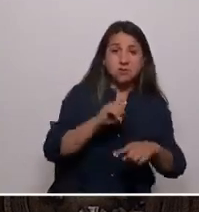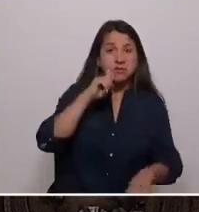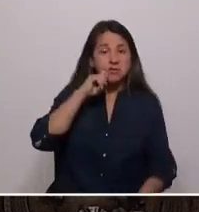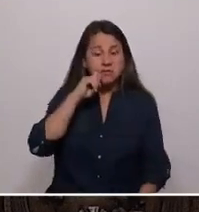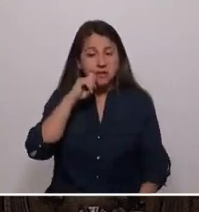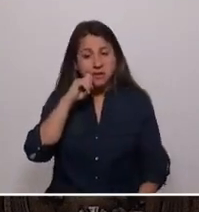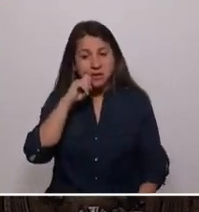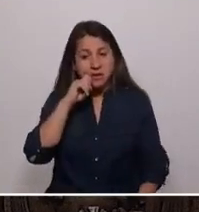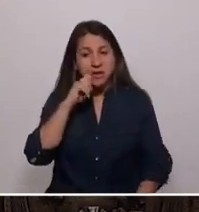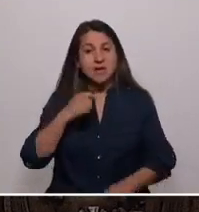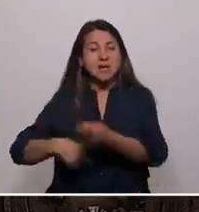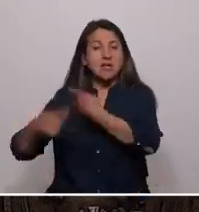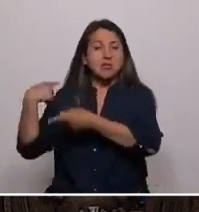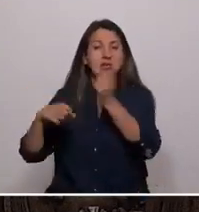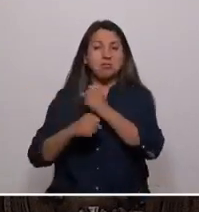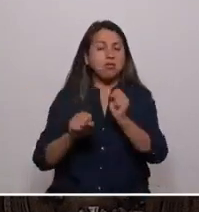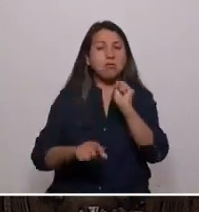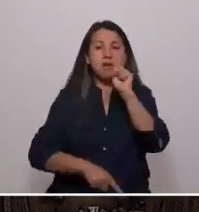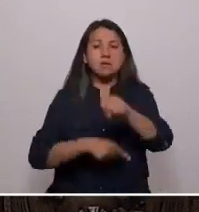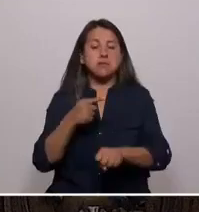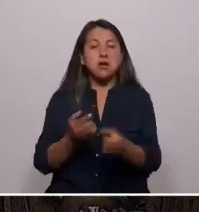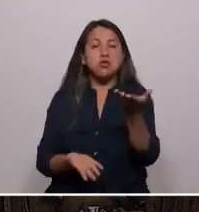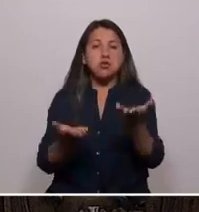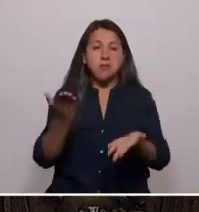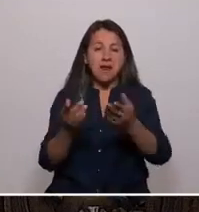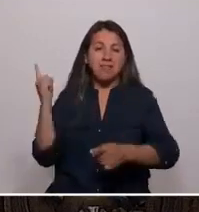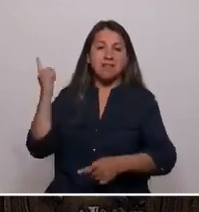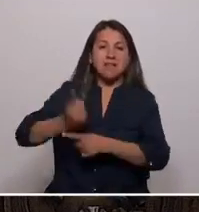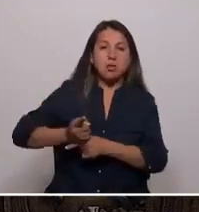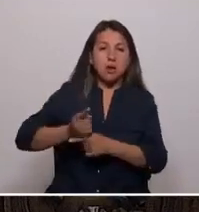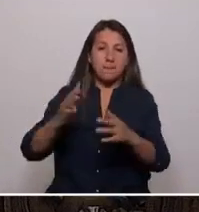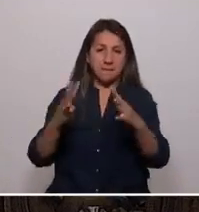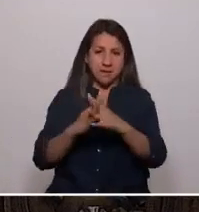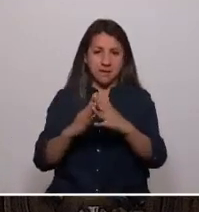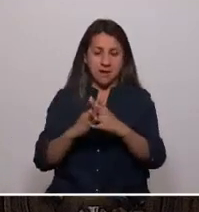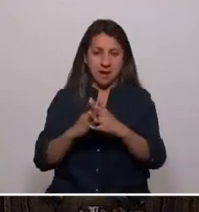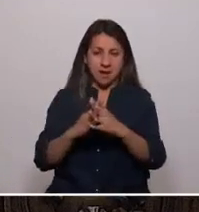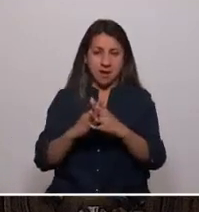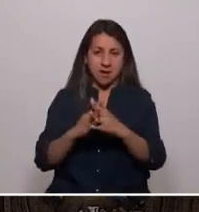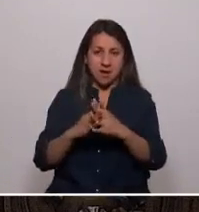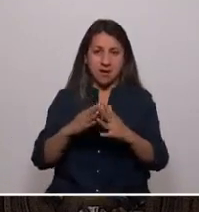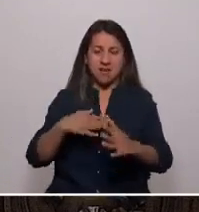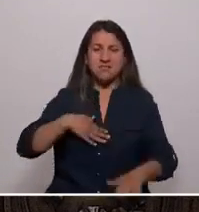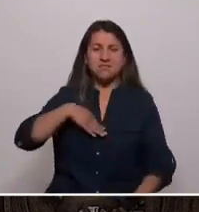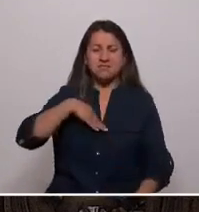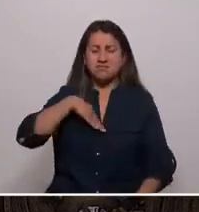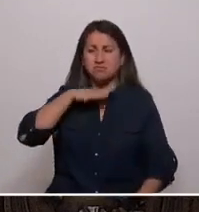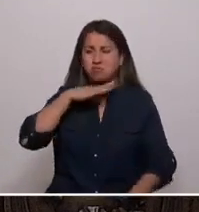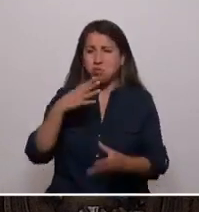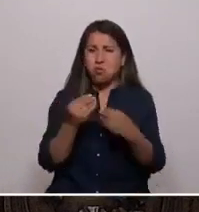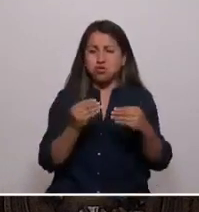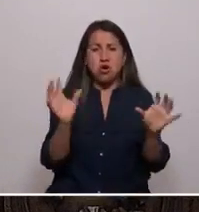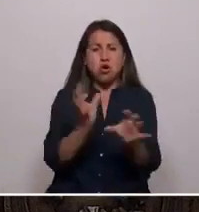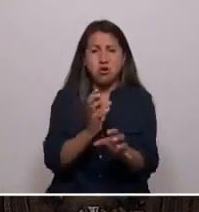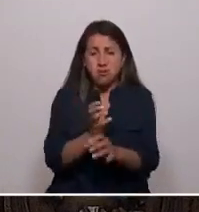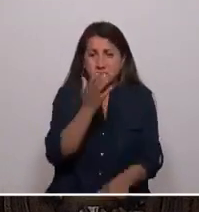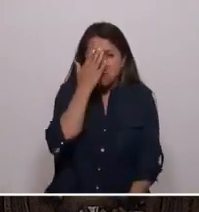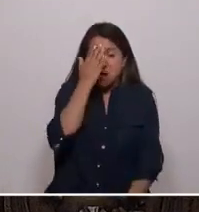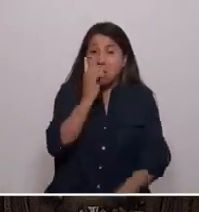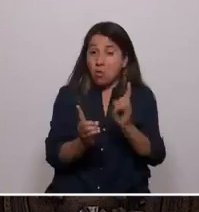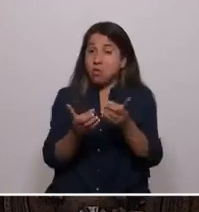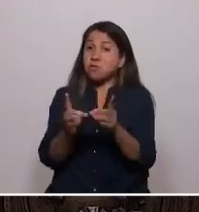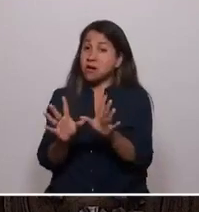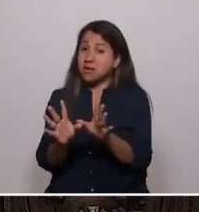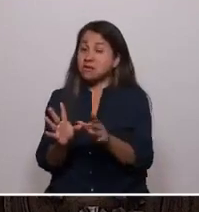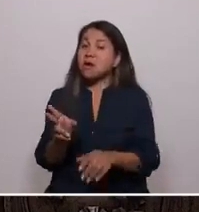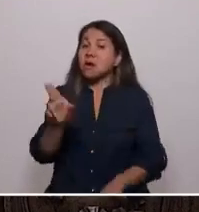ni históricamente aceptable comparar la dictadura militar llena de horrores con una democracia con aciertos y también